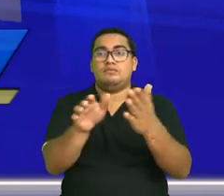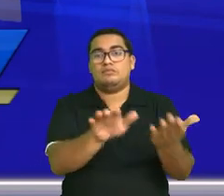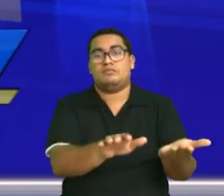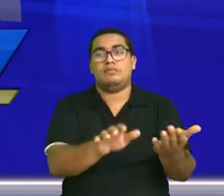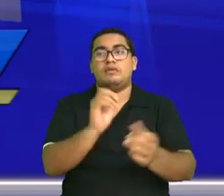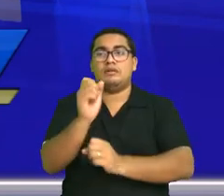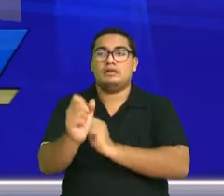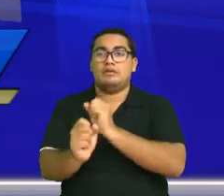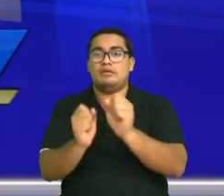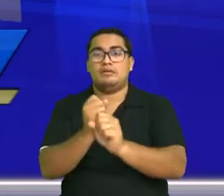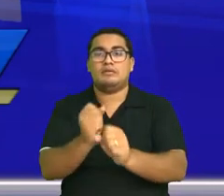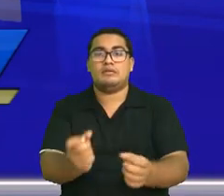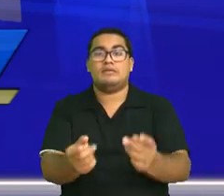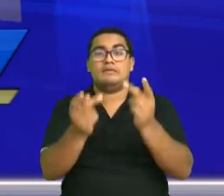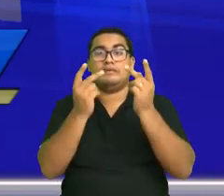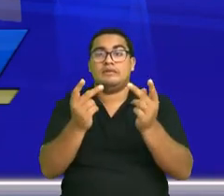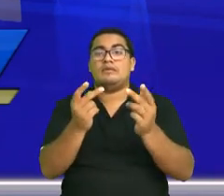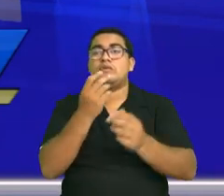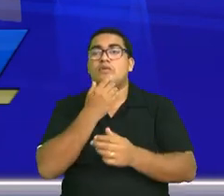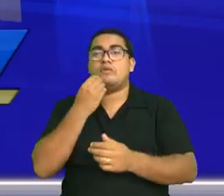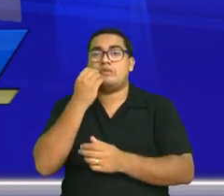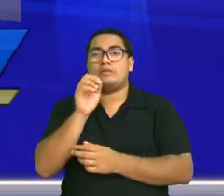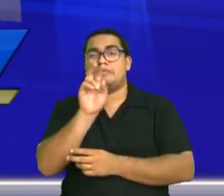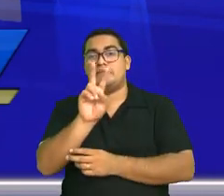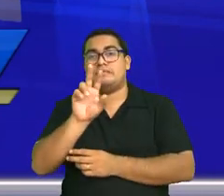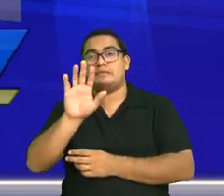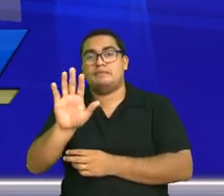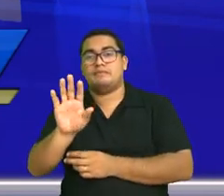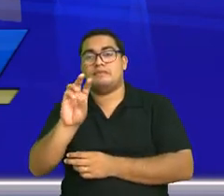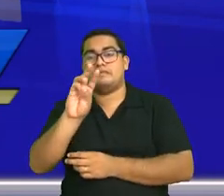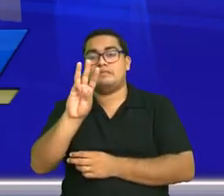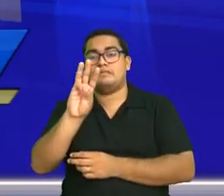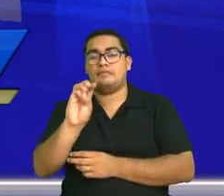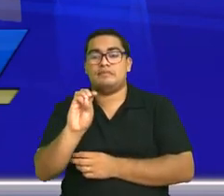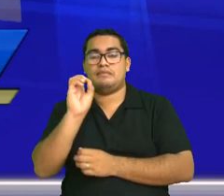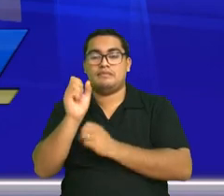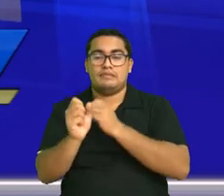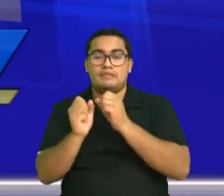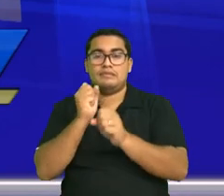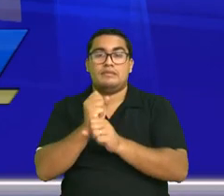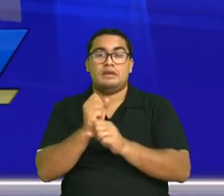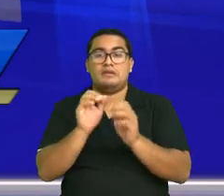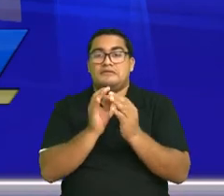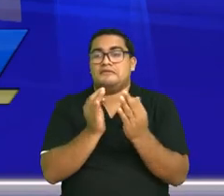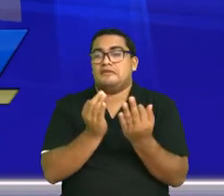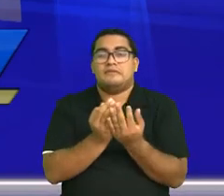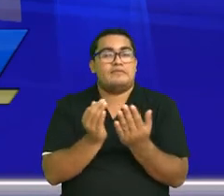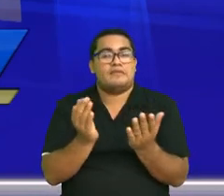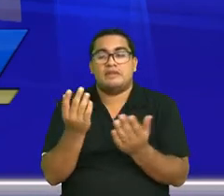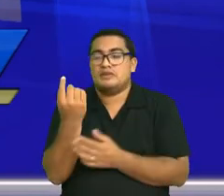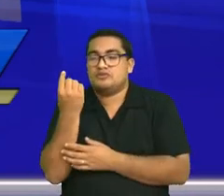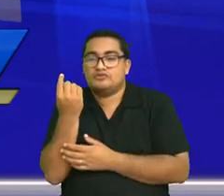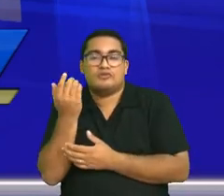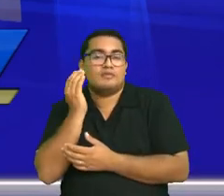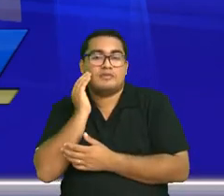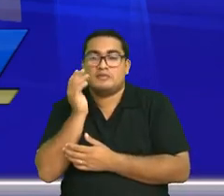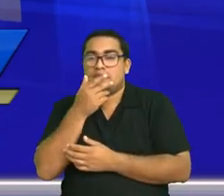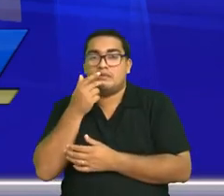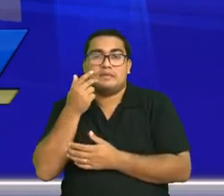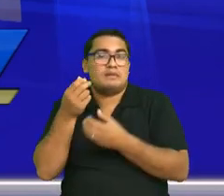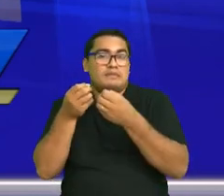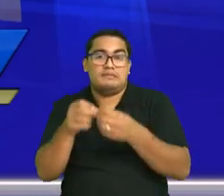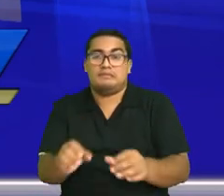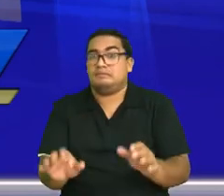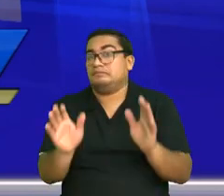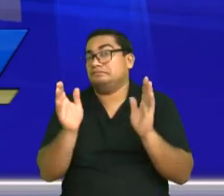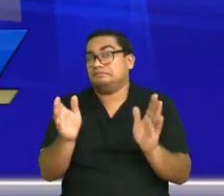perdido un joven de 25, 30 años? La familia se queda sola, los niños se quedan sin madre, sin padre. Sin duda